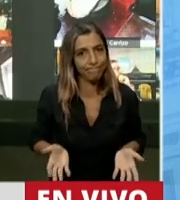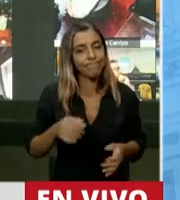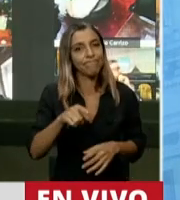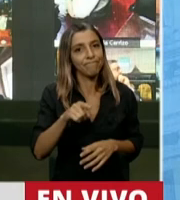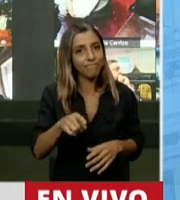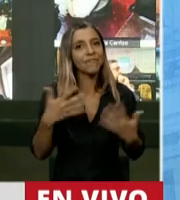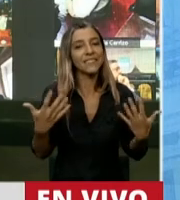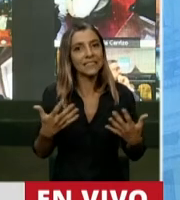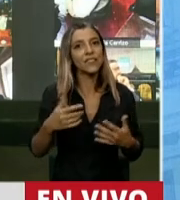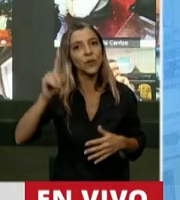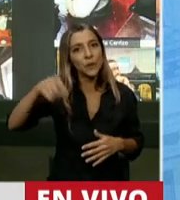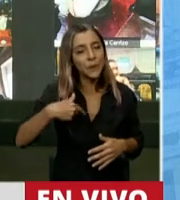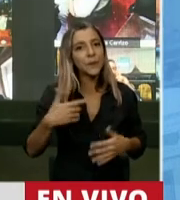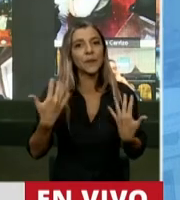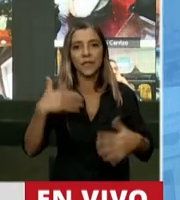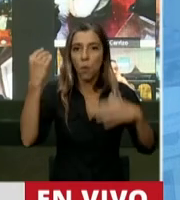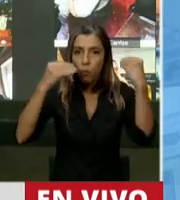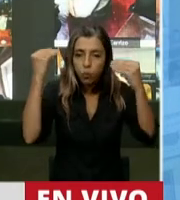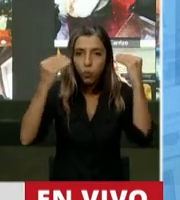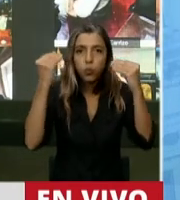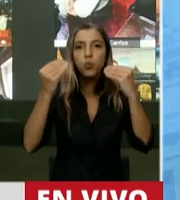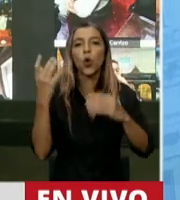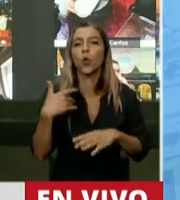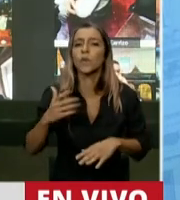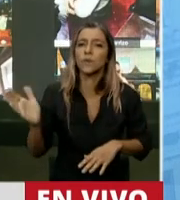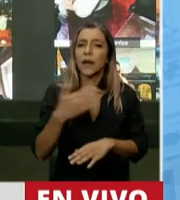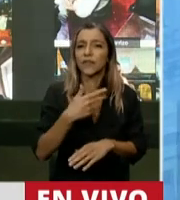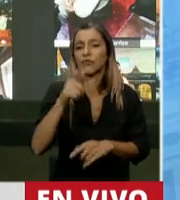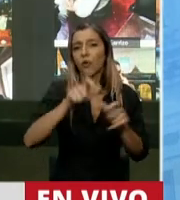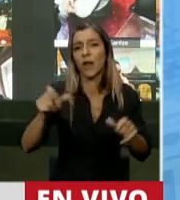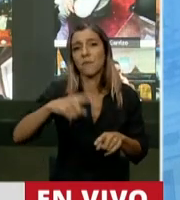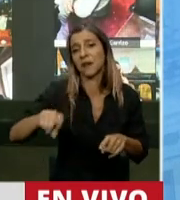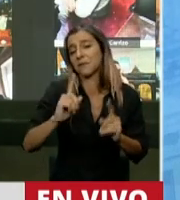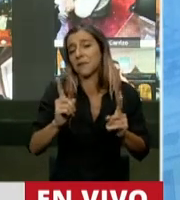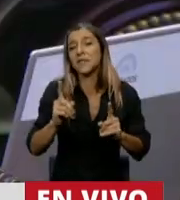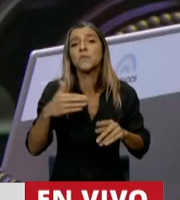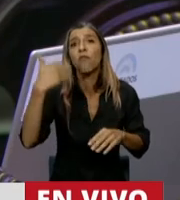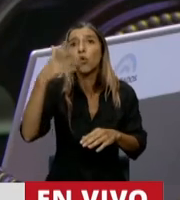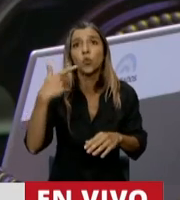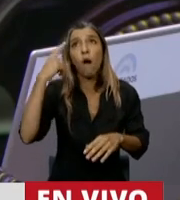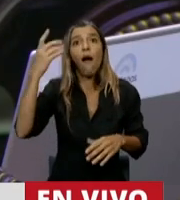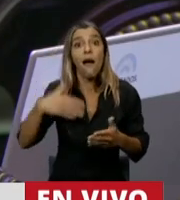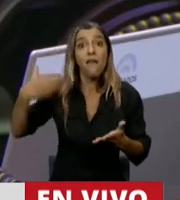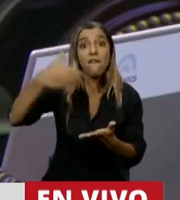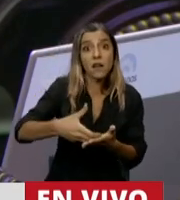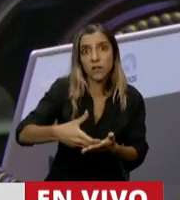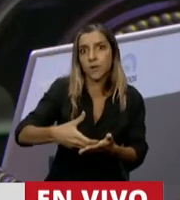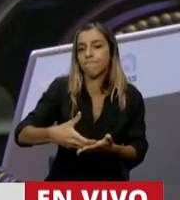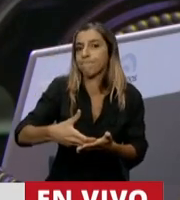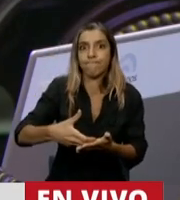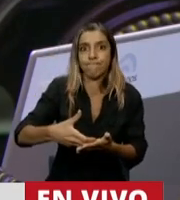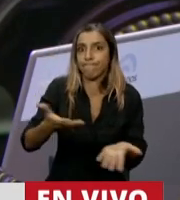señal que trae enormes preocupaciones a todos aquellos que pueden invertir en el país y pueden generar